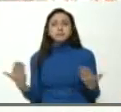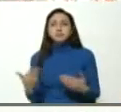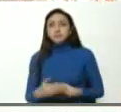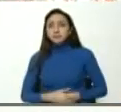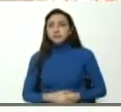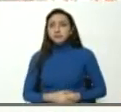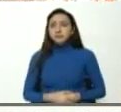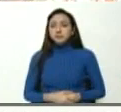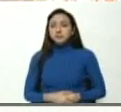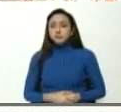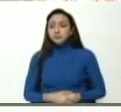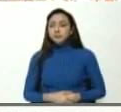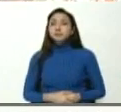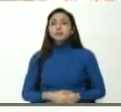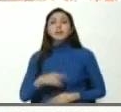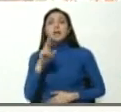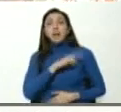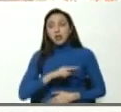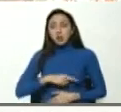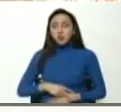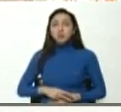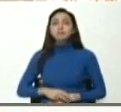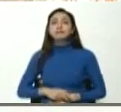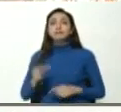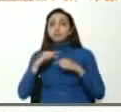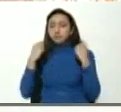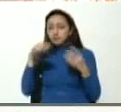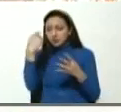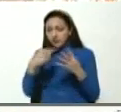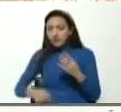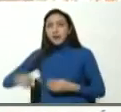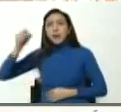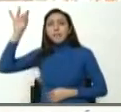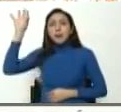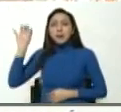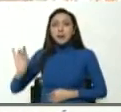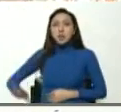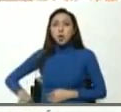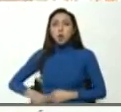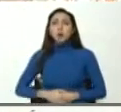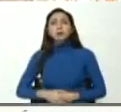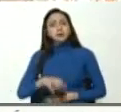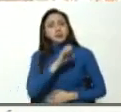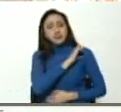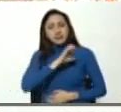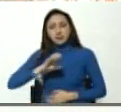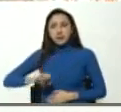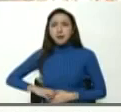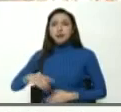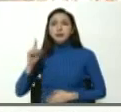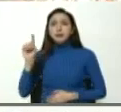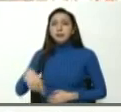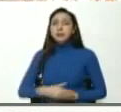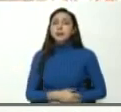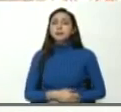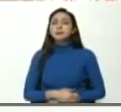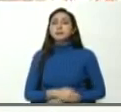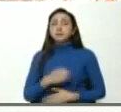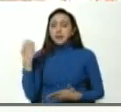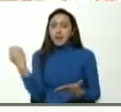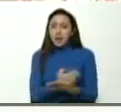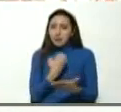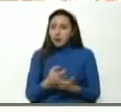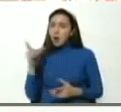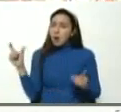puras de la religión católica de pastores de la religión evangélica mis palabras